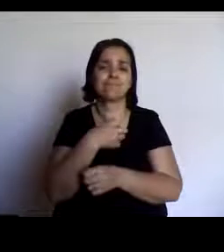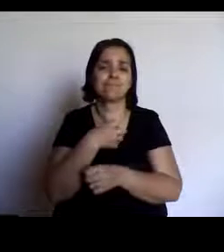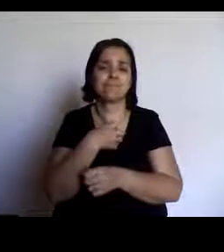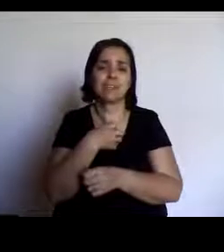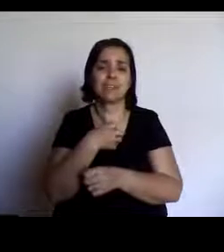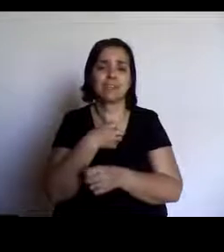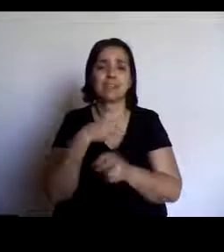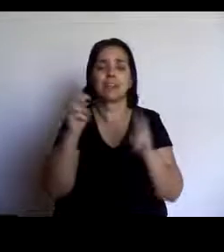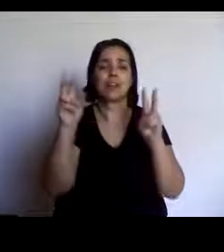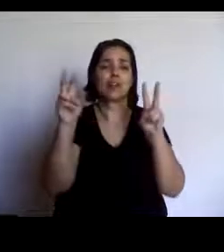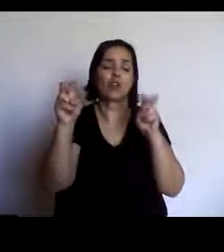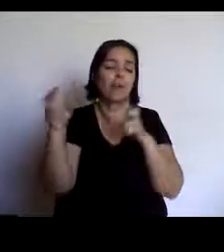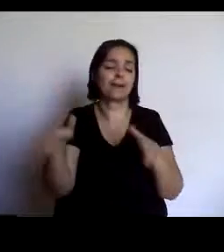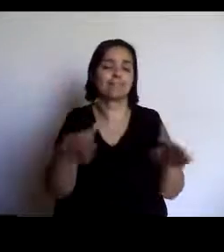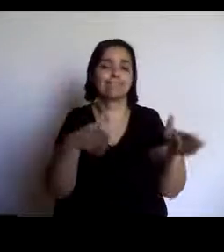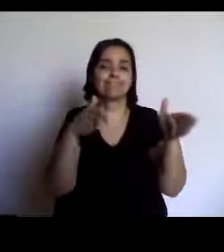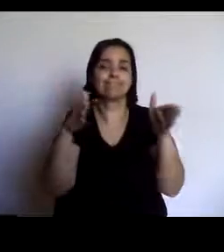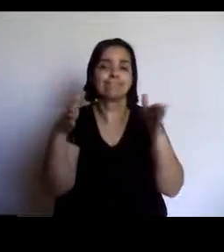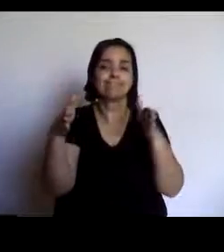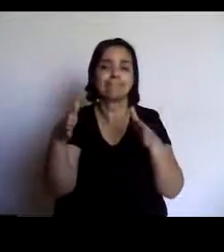etapa de diseño.